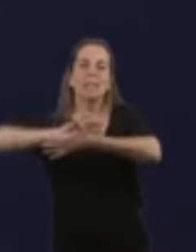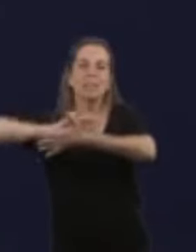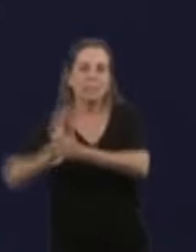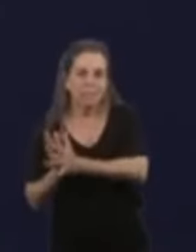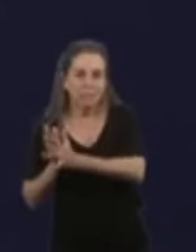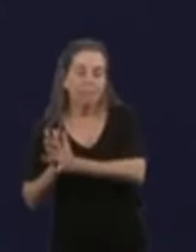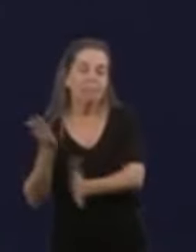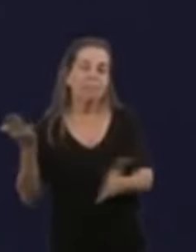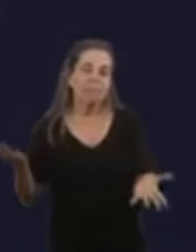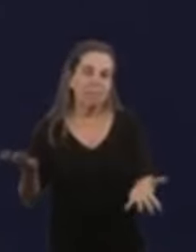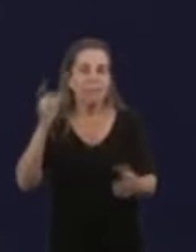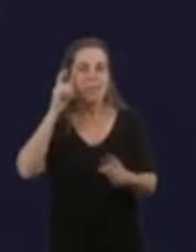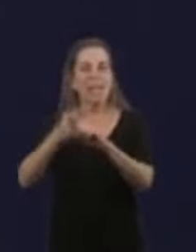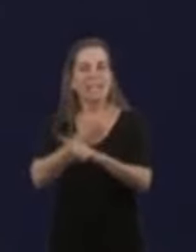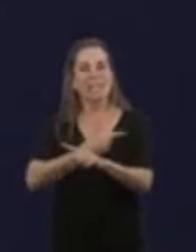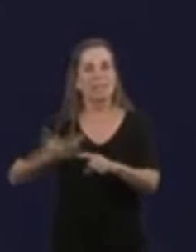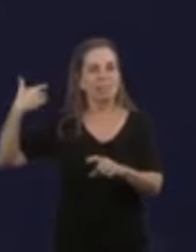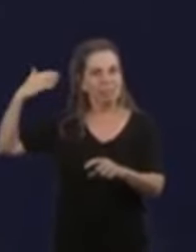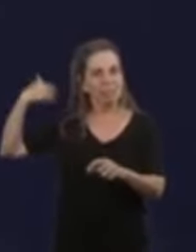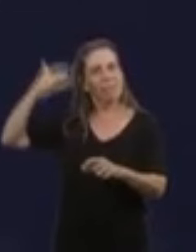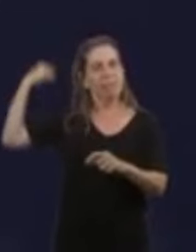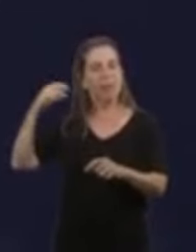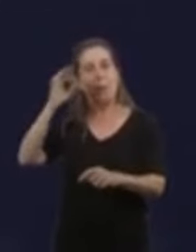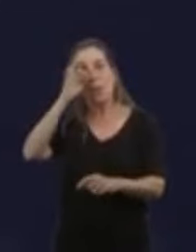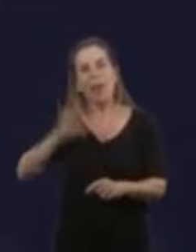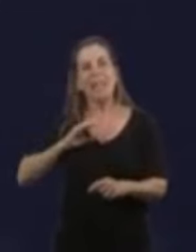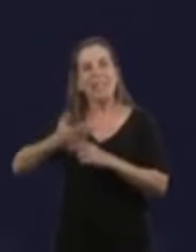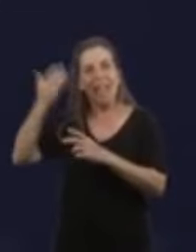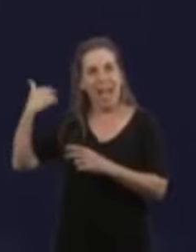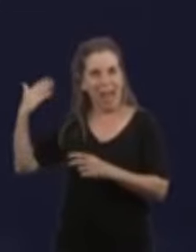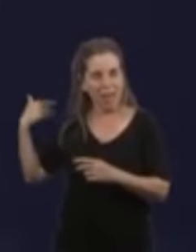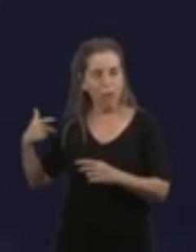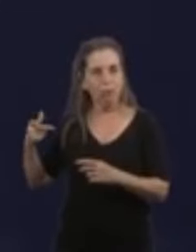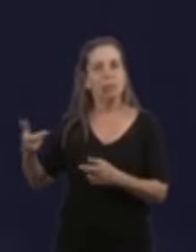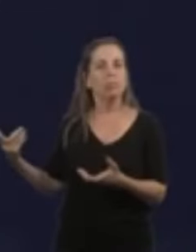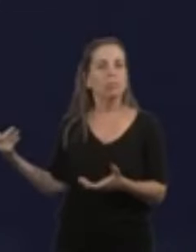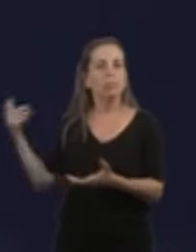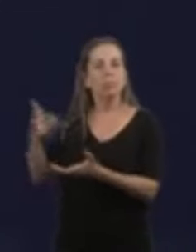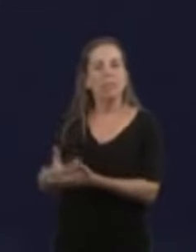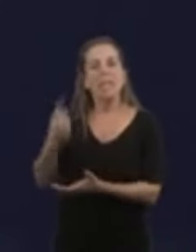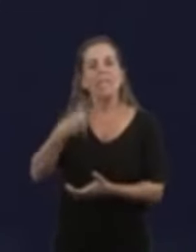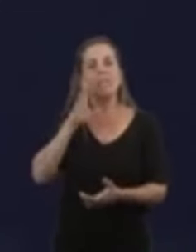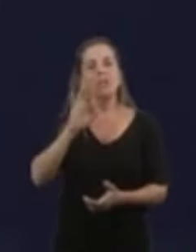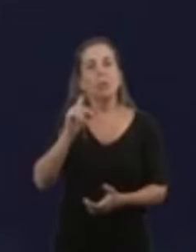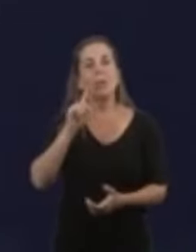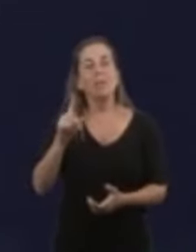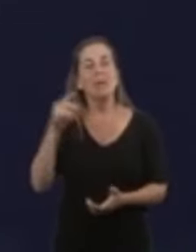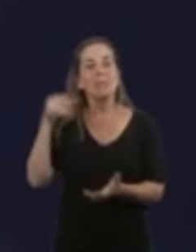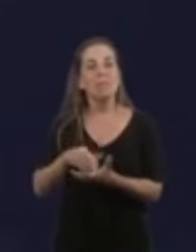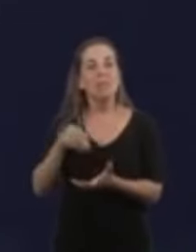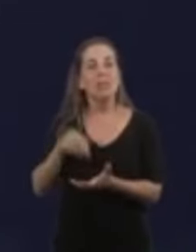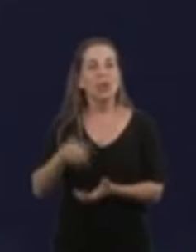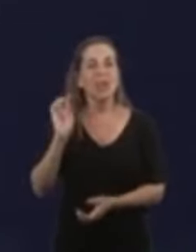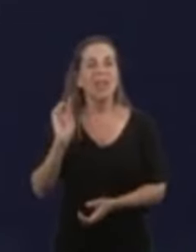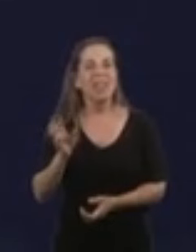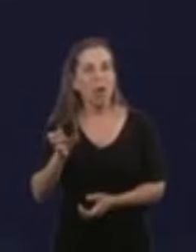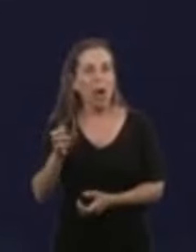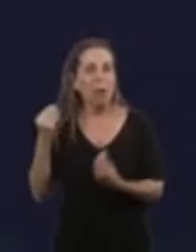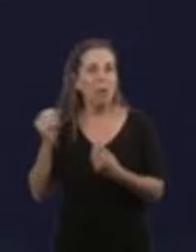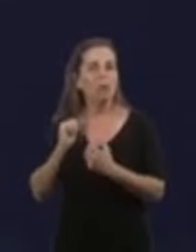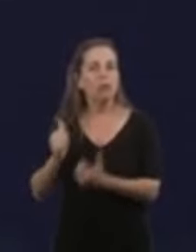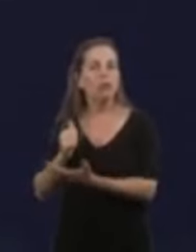recibió en los últimos 20 años 150,000 millones de dólares de todos los argentinos en subsidios para simplemente